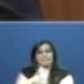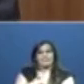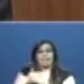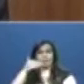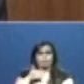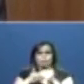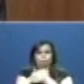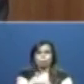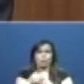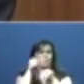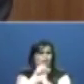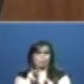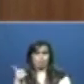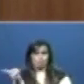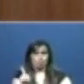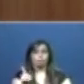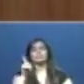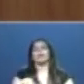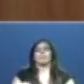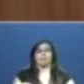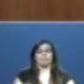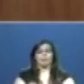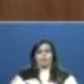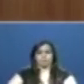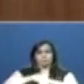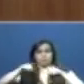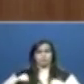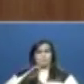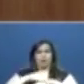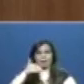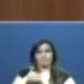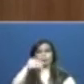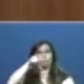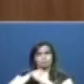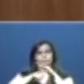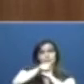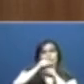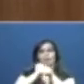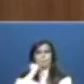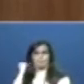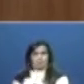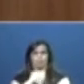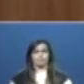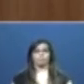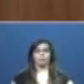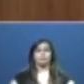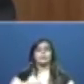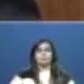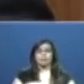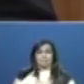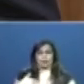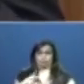mayores y para sentar las bases de un nuevo tiempo de crecimiento y de empleo y quiero también expresar en este